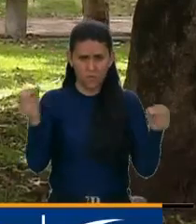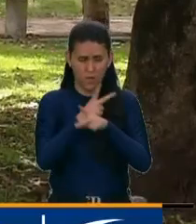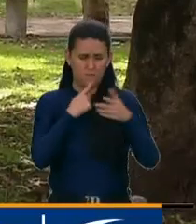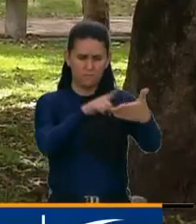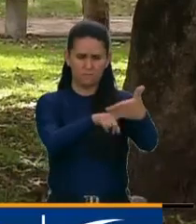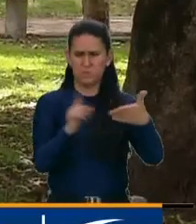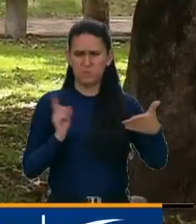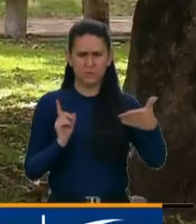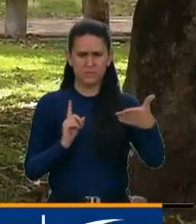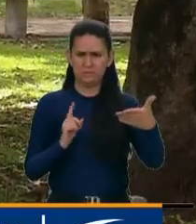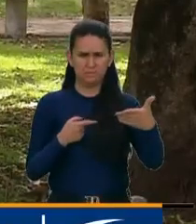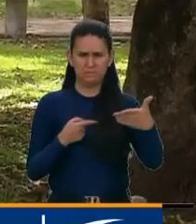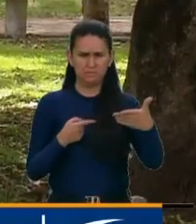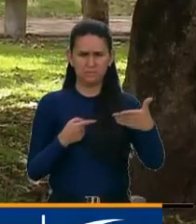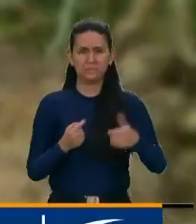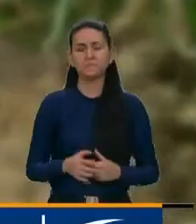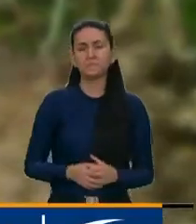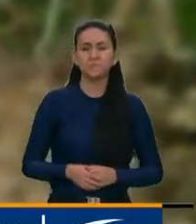detalles en el siguiente informe.